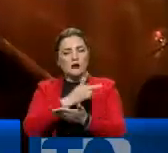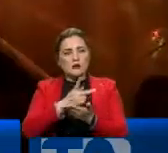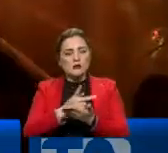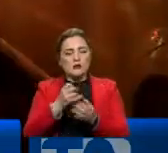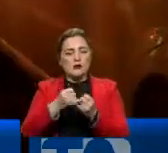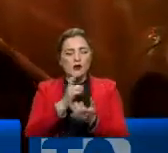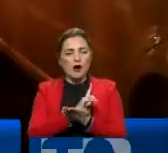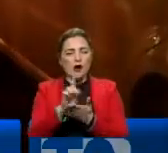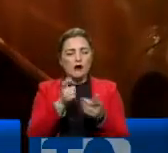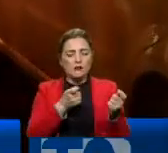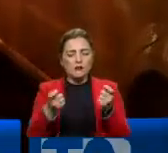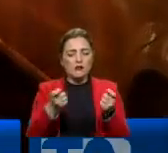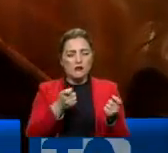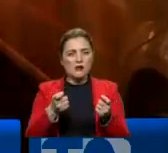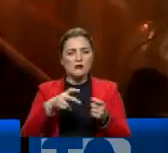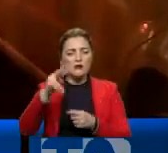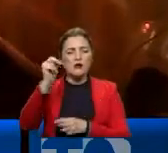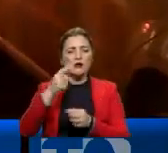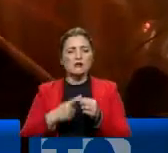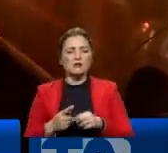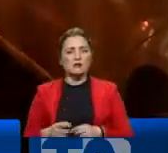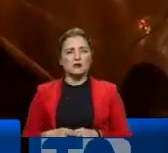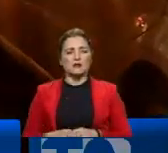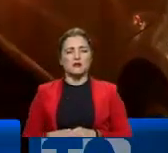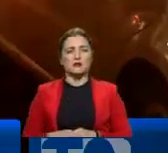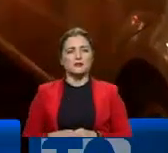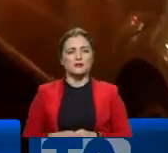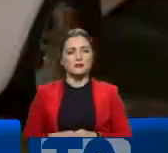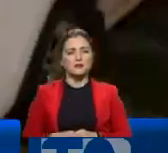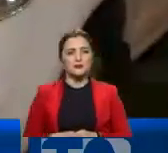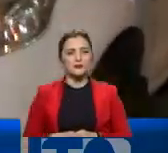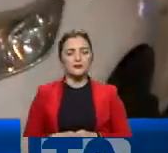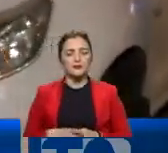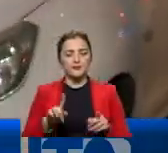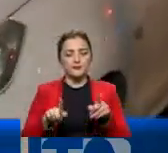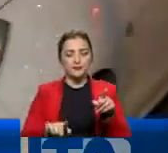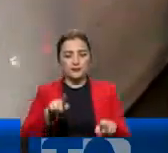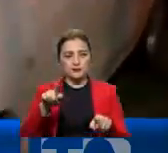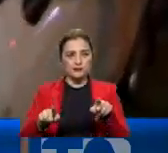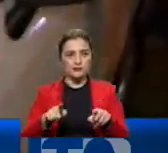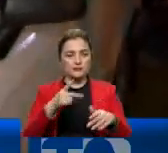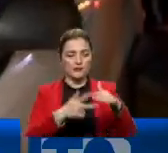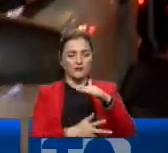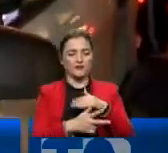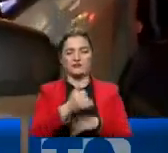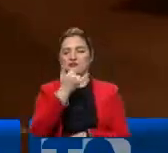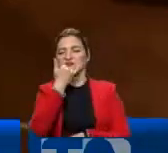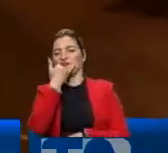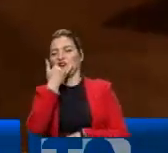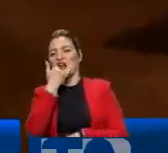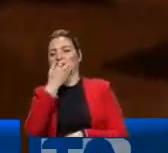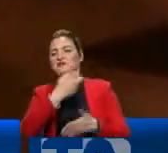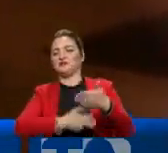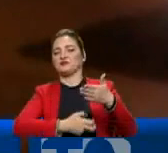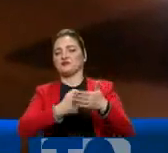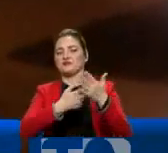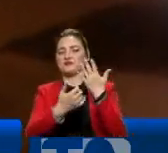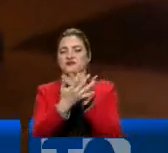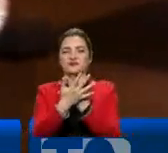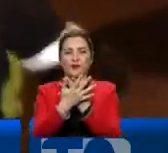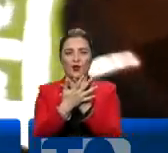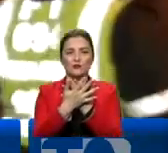varios operativos de control en el norte de Quito para sancionar a vehículos que se encontraban mal estacionados en el sector de